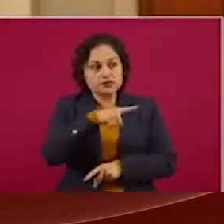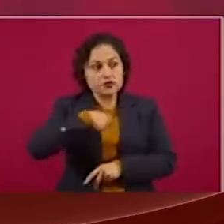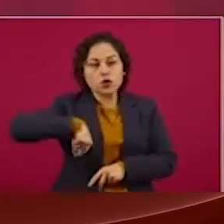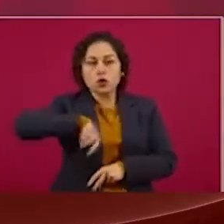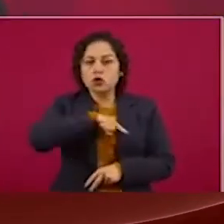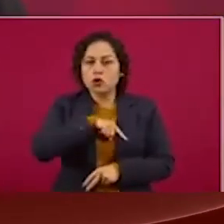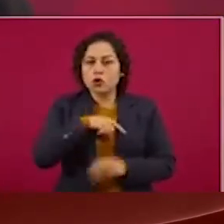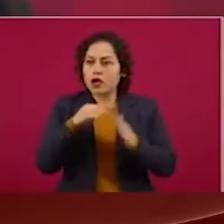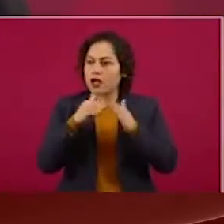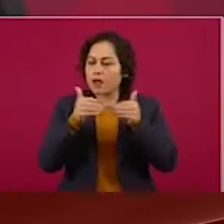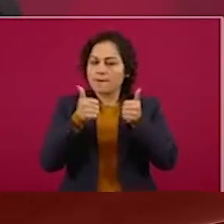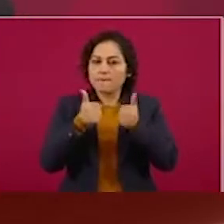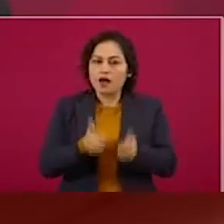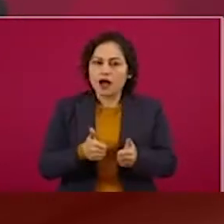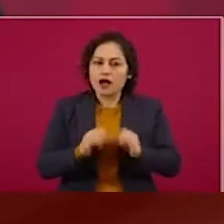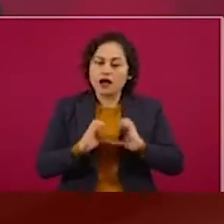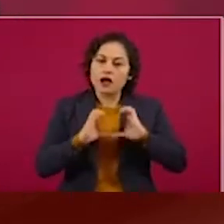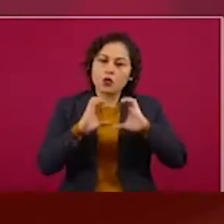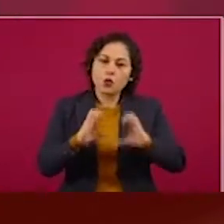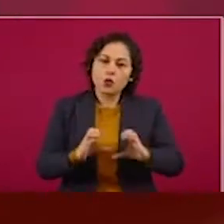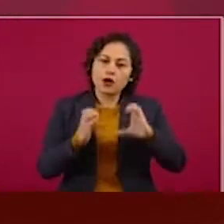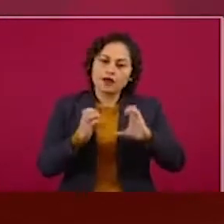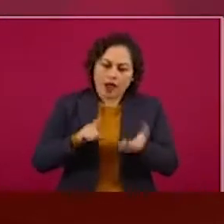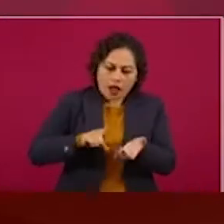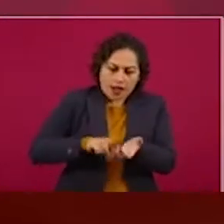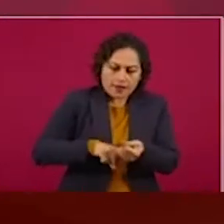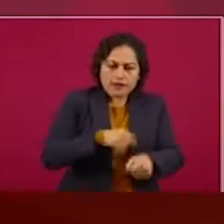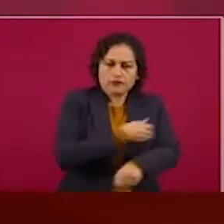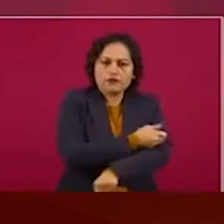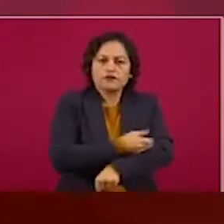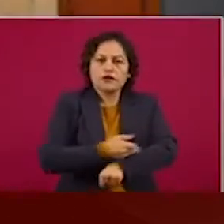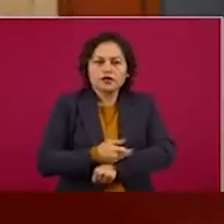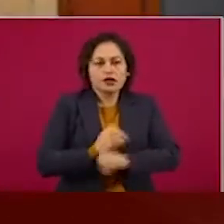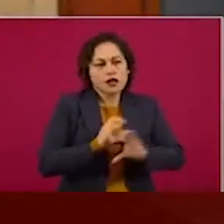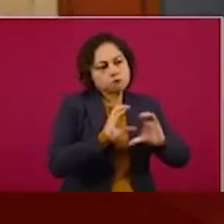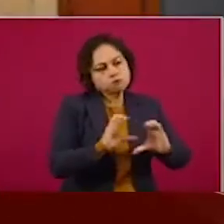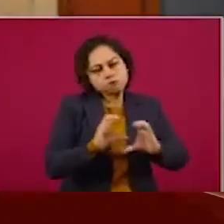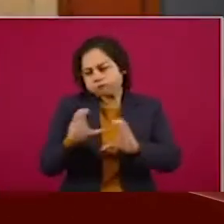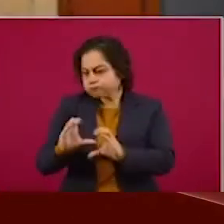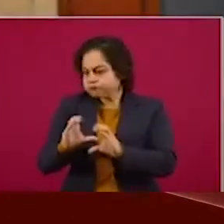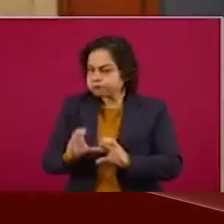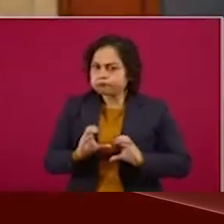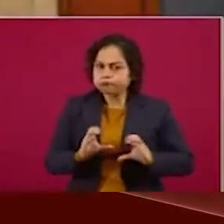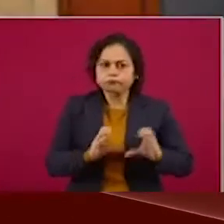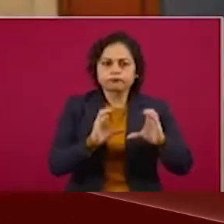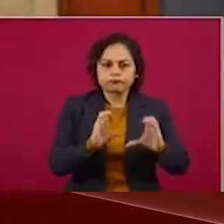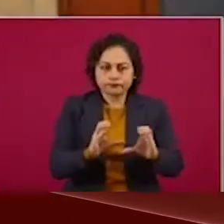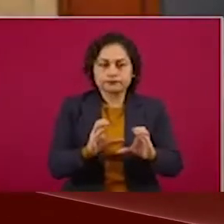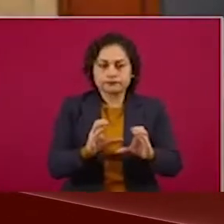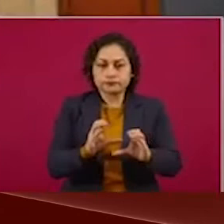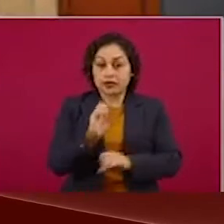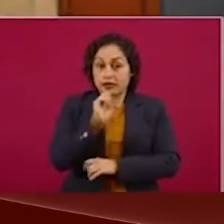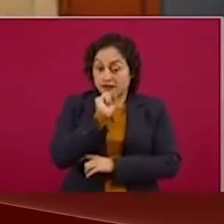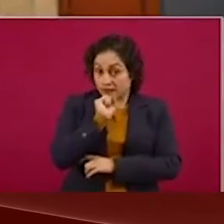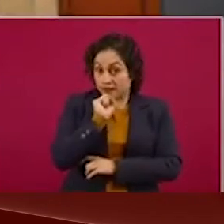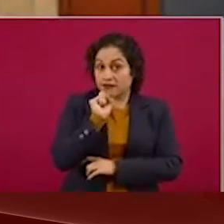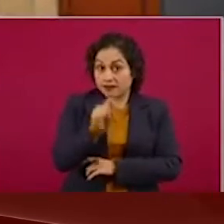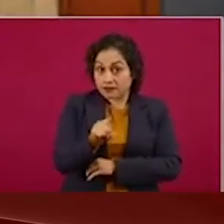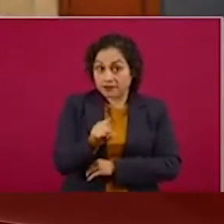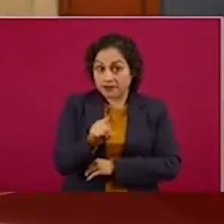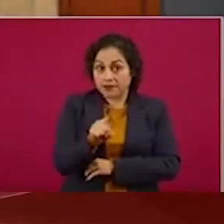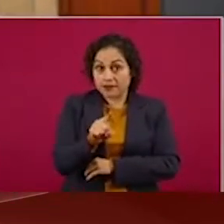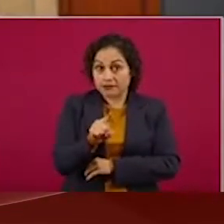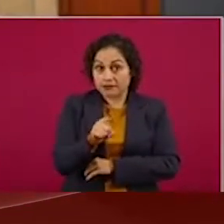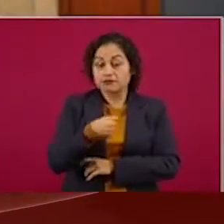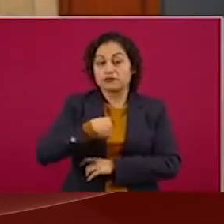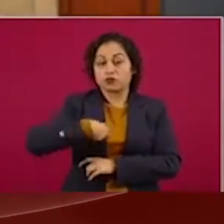nada verdaderamente importante que hacer, no salgan a la calle. 2. Si se sale a la calle, hay que guardar la sana distancia. 4.